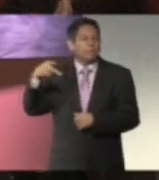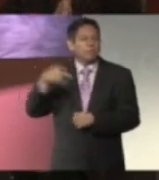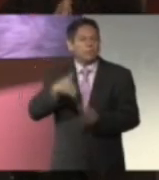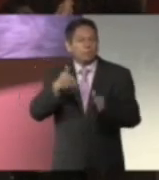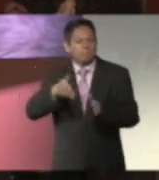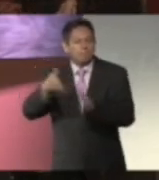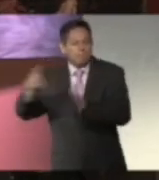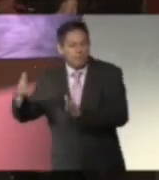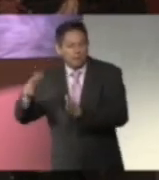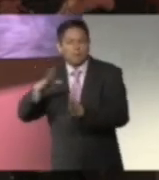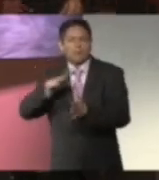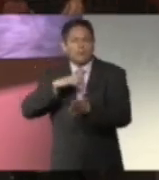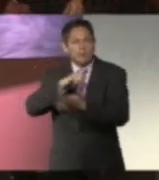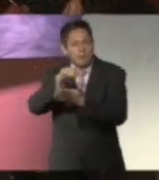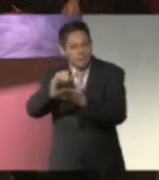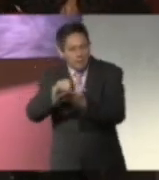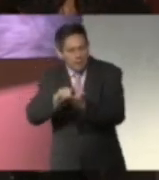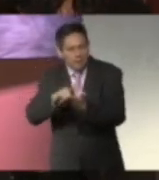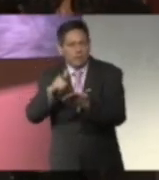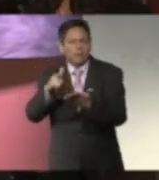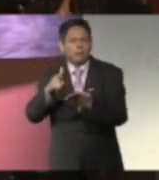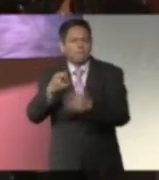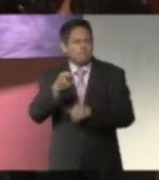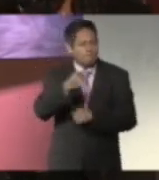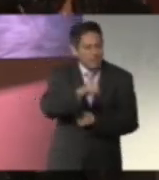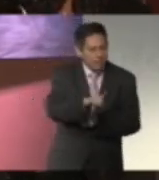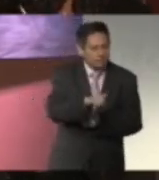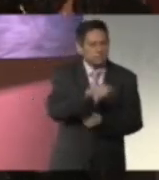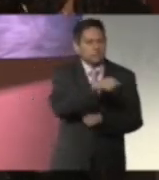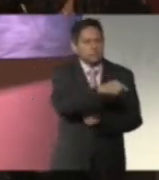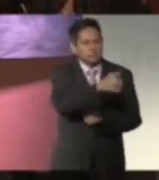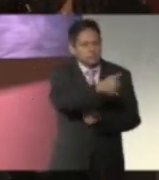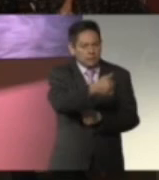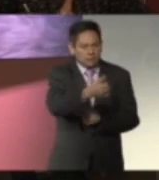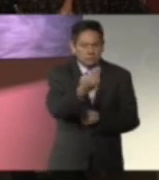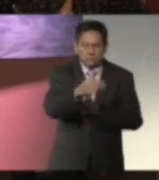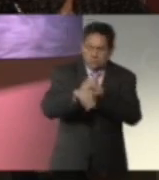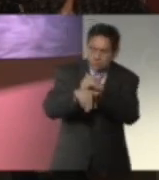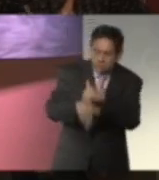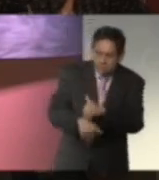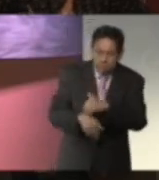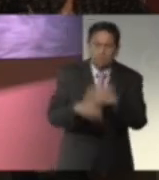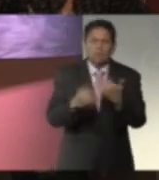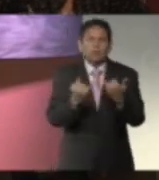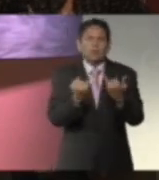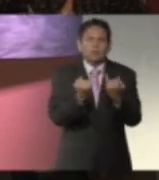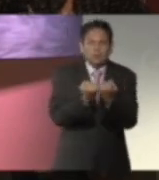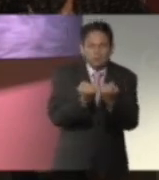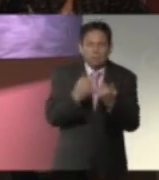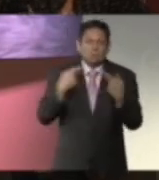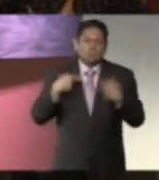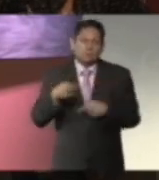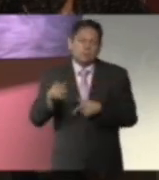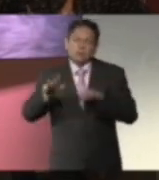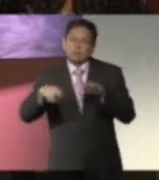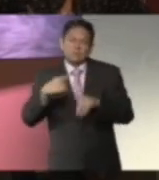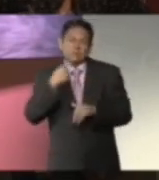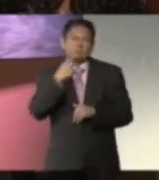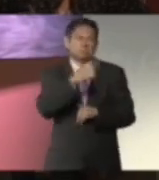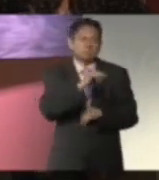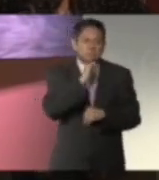través de las actuaciones institucionales y que obviamente también esa pasividad nuestra ciudadana también las legitima, sin